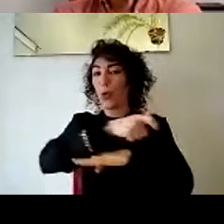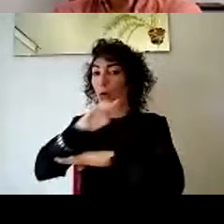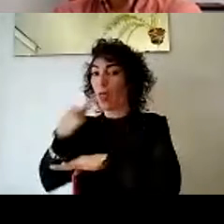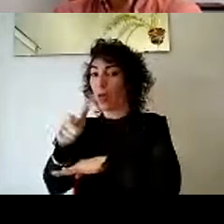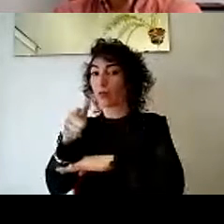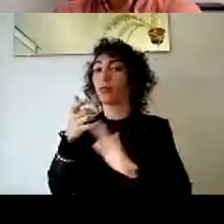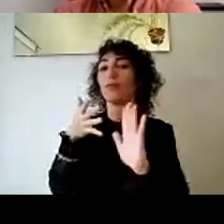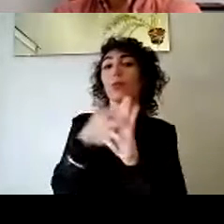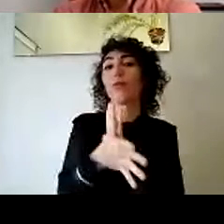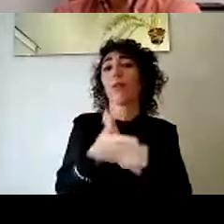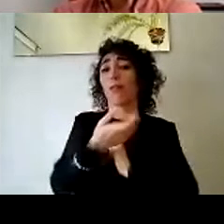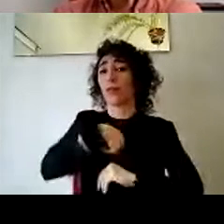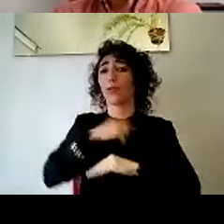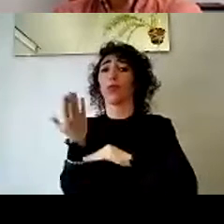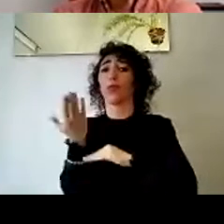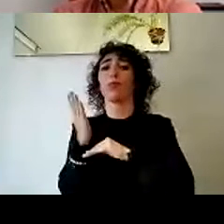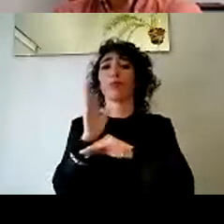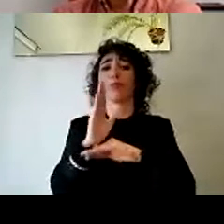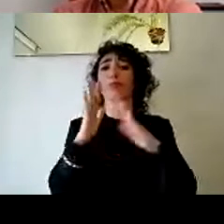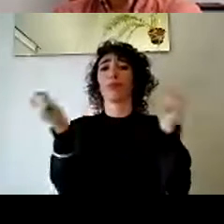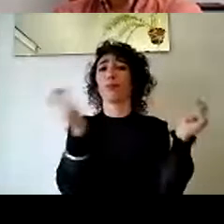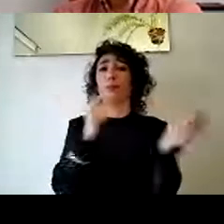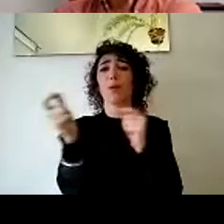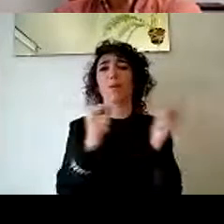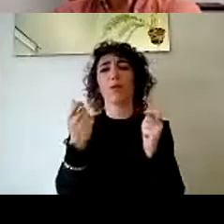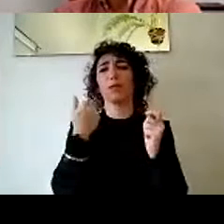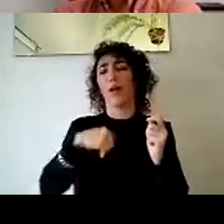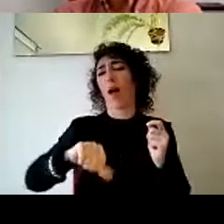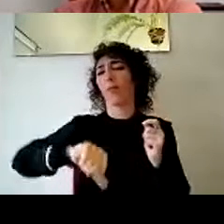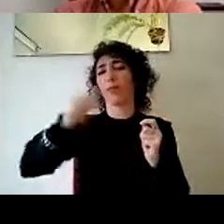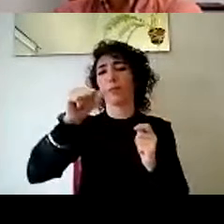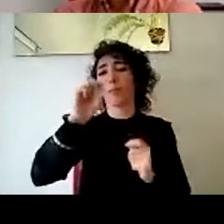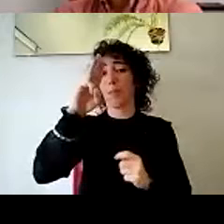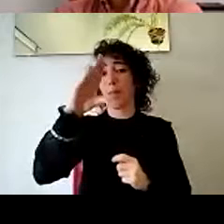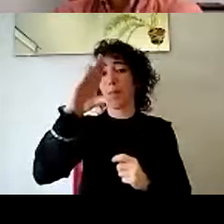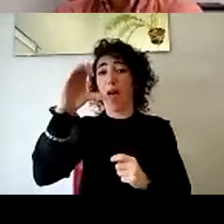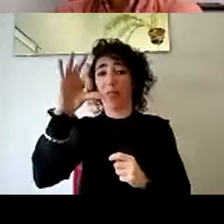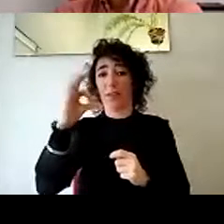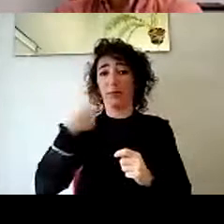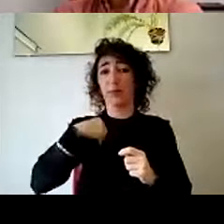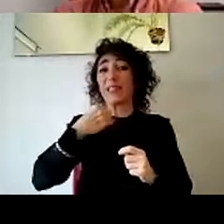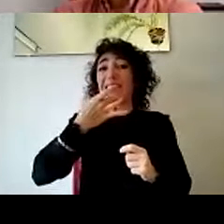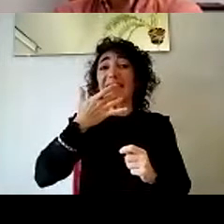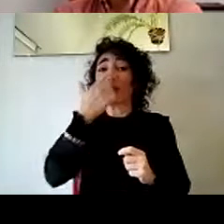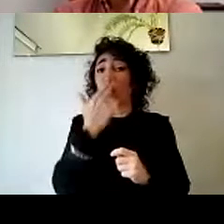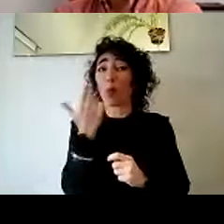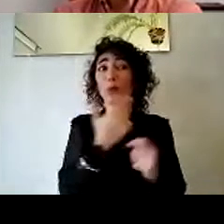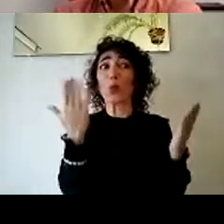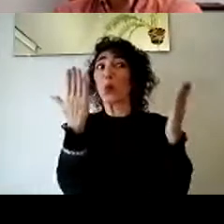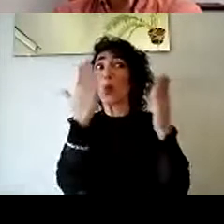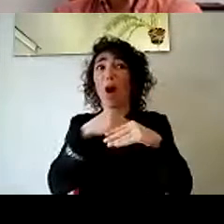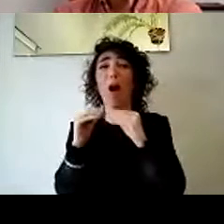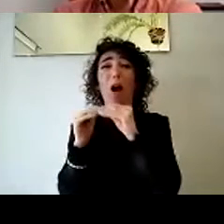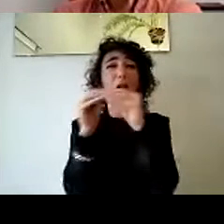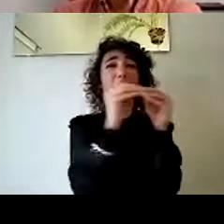procedente proponer al Pleno Municipal la aprobación del PACE, ya que sin el compromiso y el acuerdo de todos no se podrán alcanzar